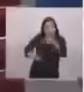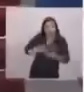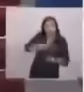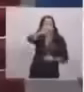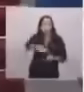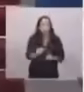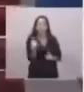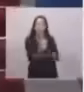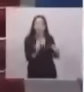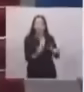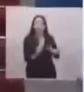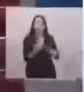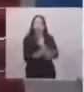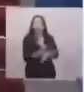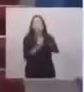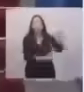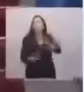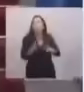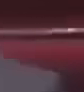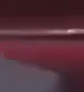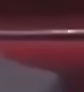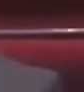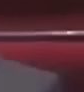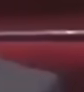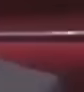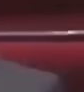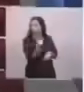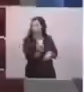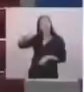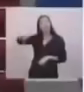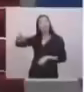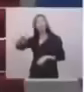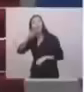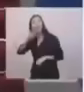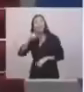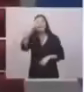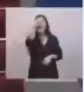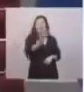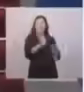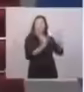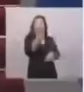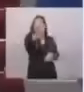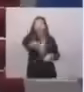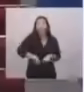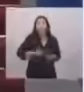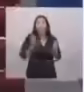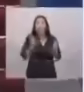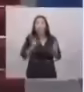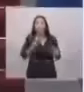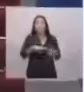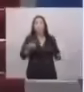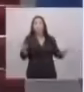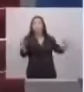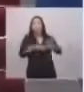Entonces yo a macri no le puedo creer nada per eso fue lo que Di lo que está claro es que caputo quiere un shock brutal en la economía que haya